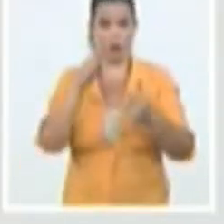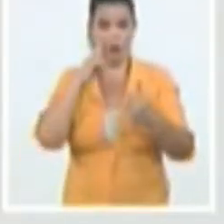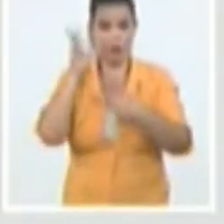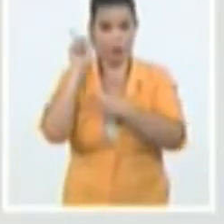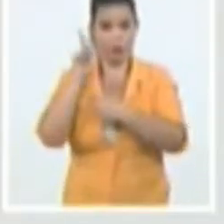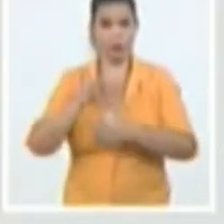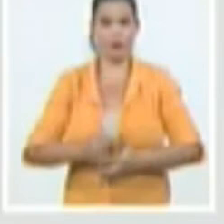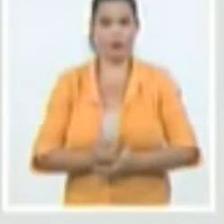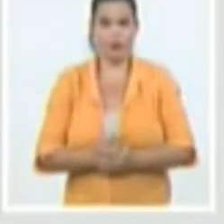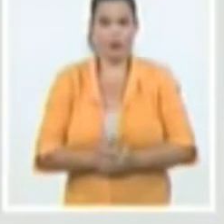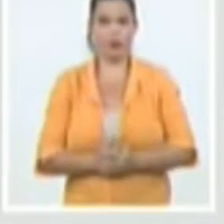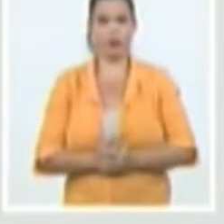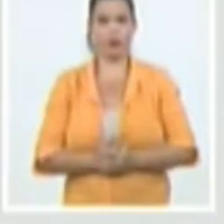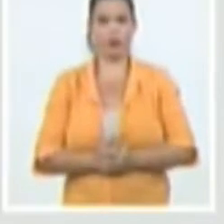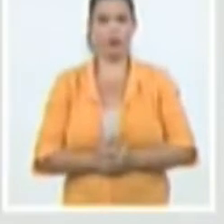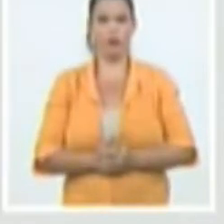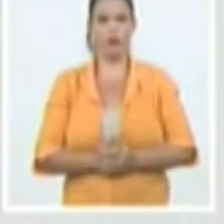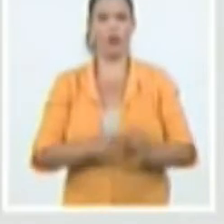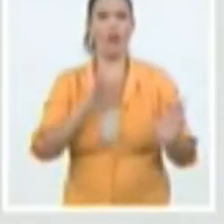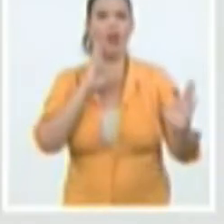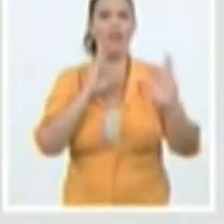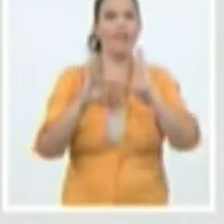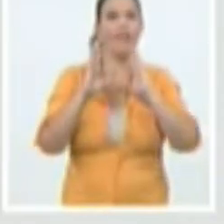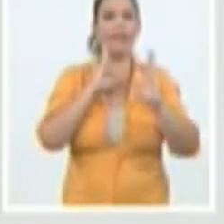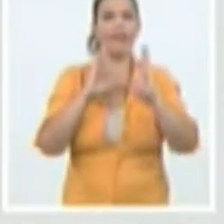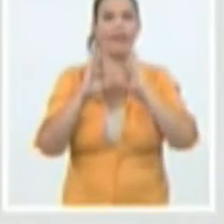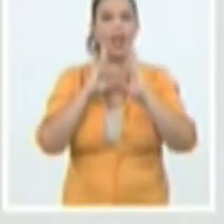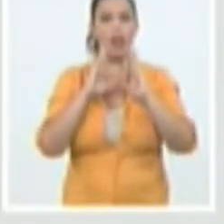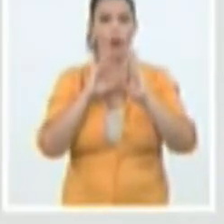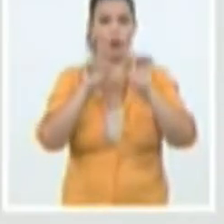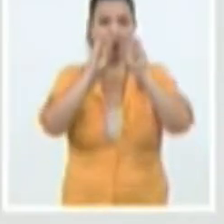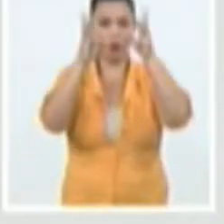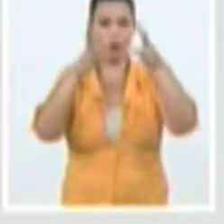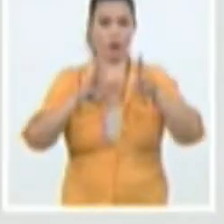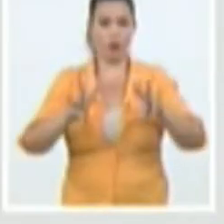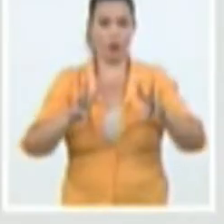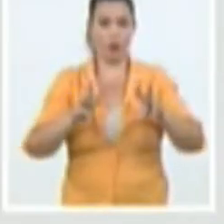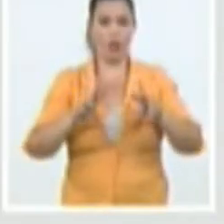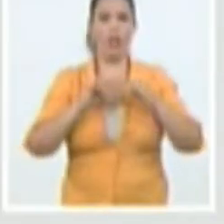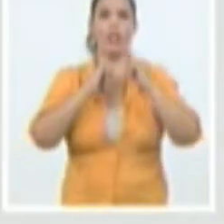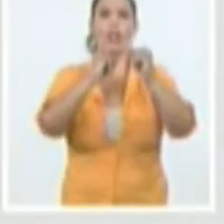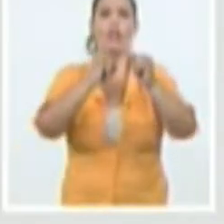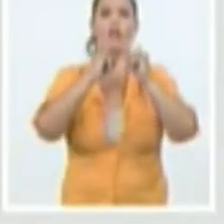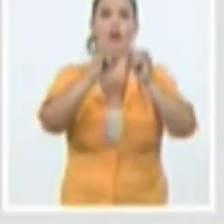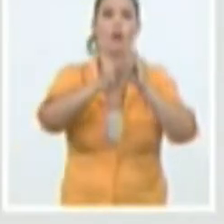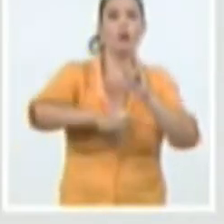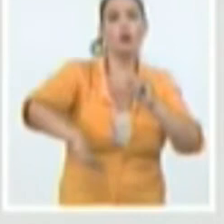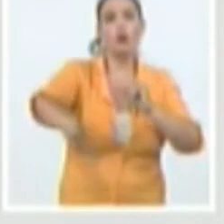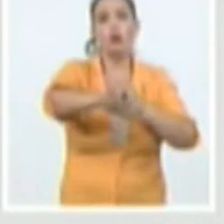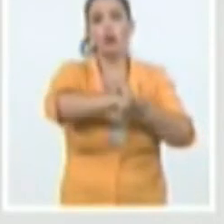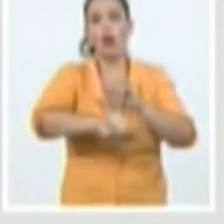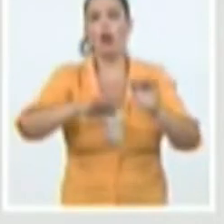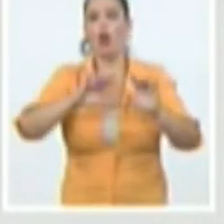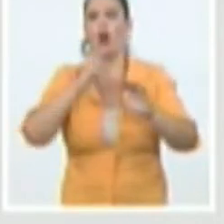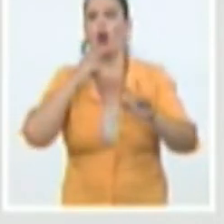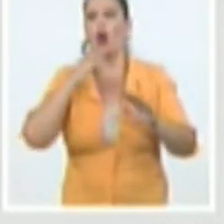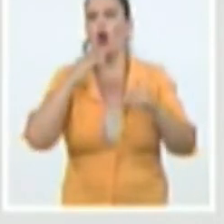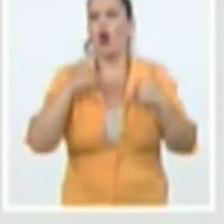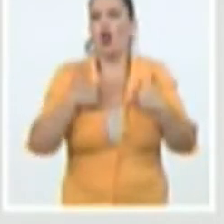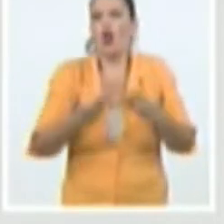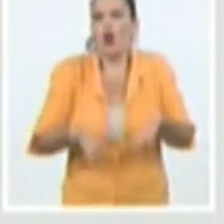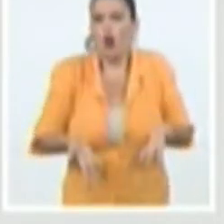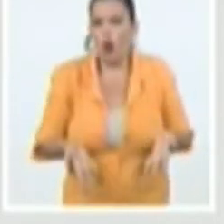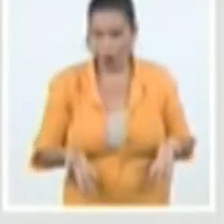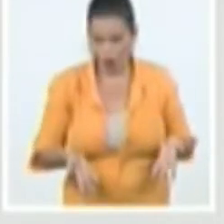su página de Facebook, dando orientaciones sobre cómo acudir y qué hacer en la marcha